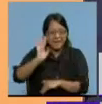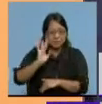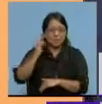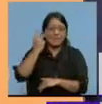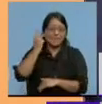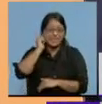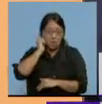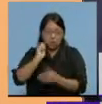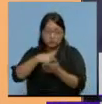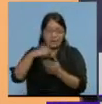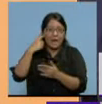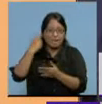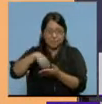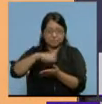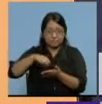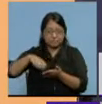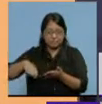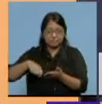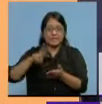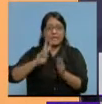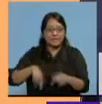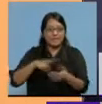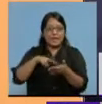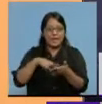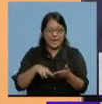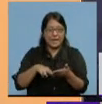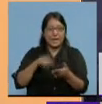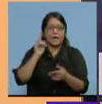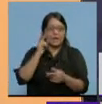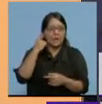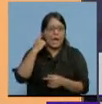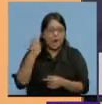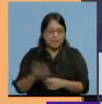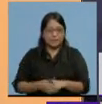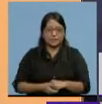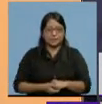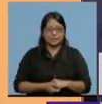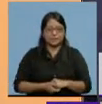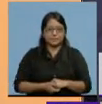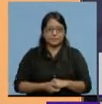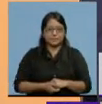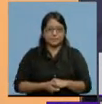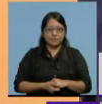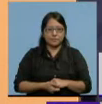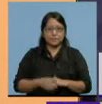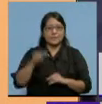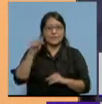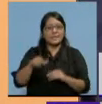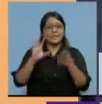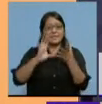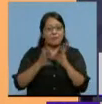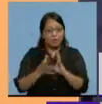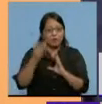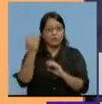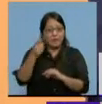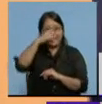la modalidad de educación para jóvenes y adultos de la cual estoy a cargo. En ese sentido, Nación ha